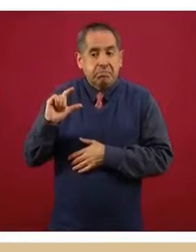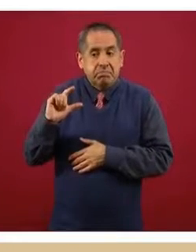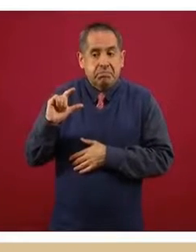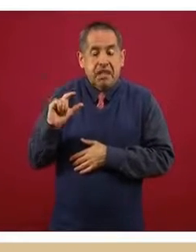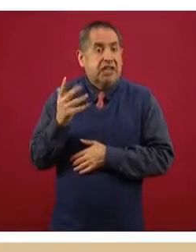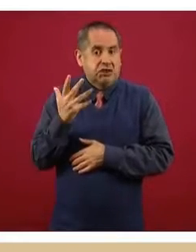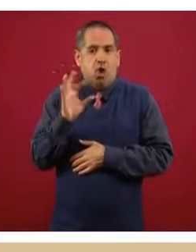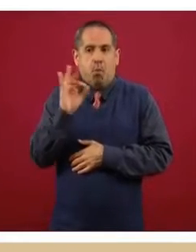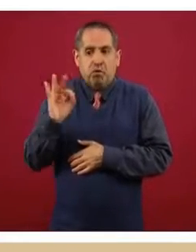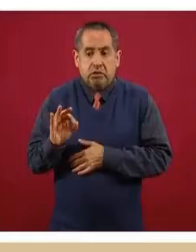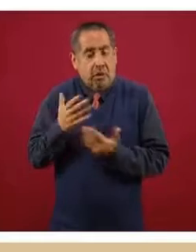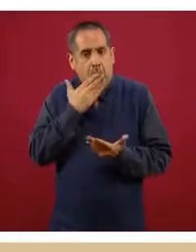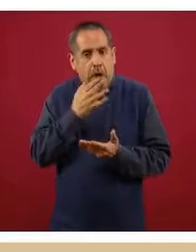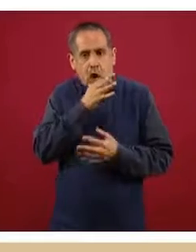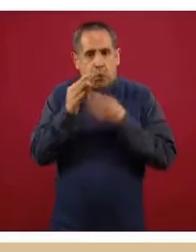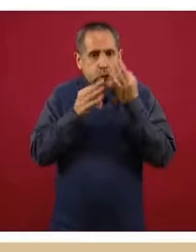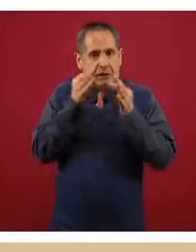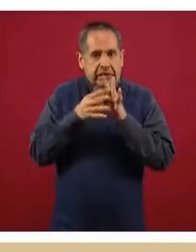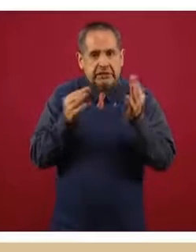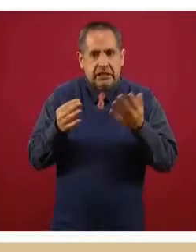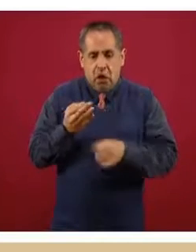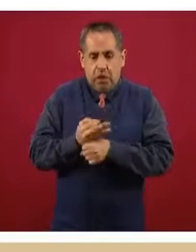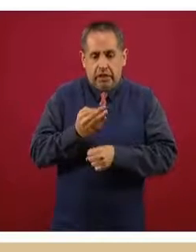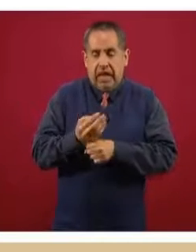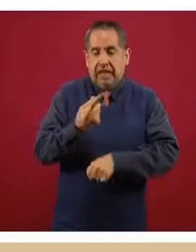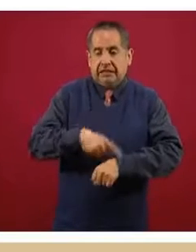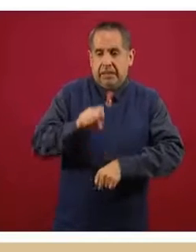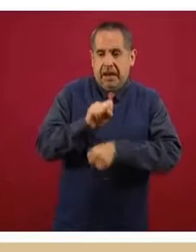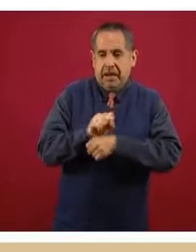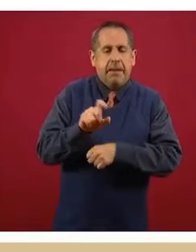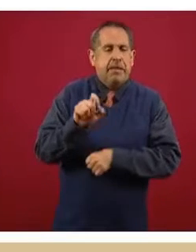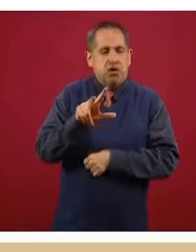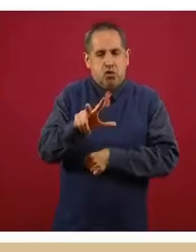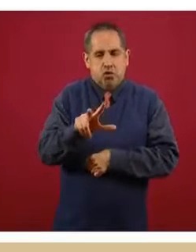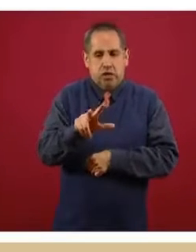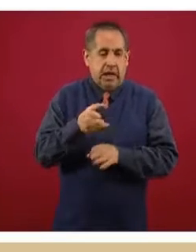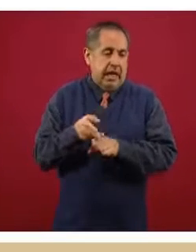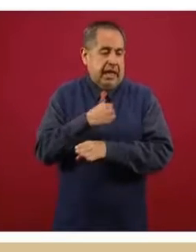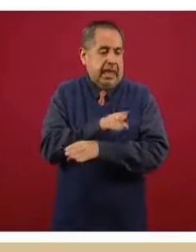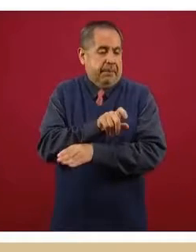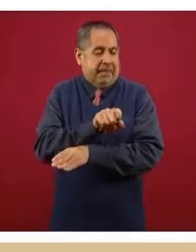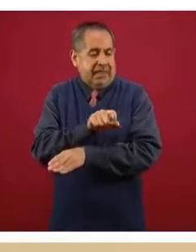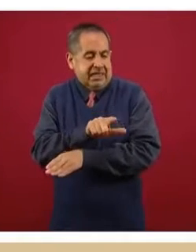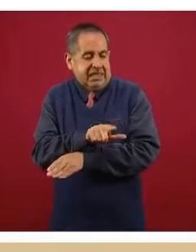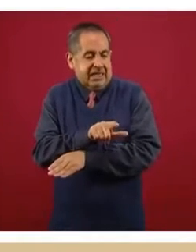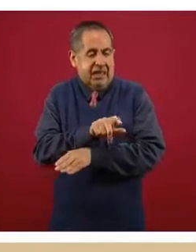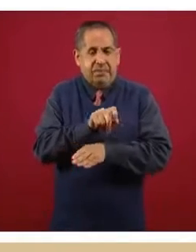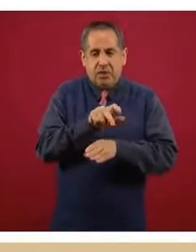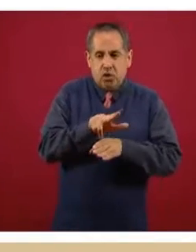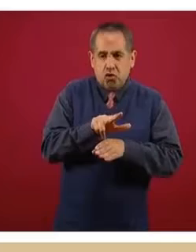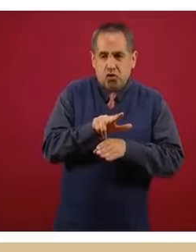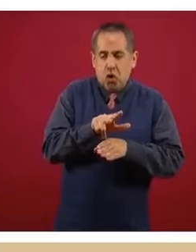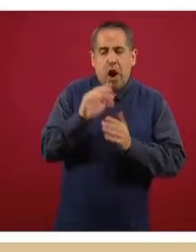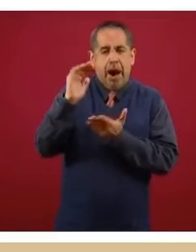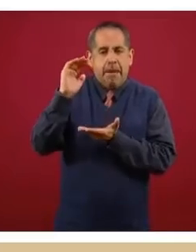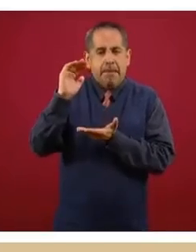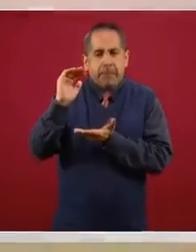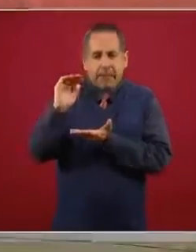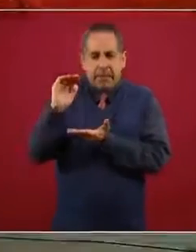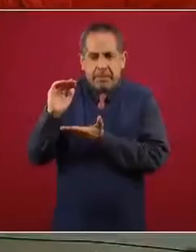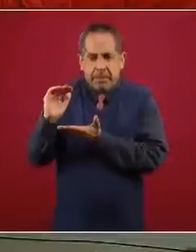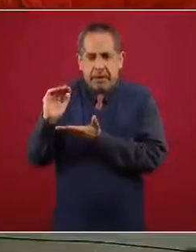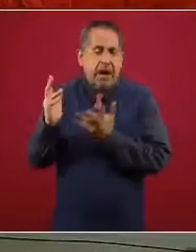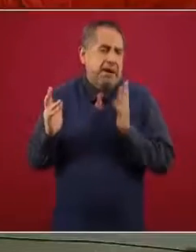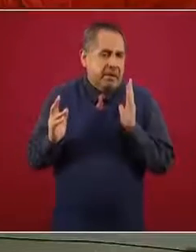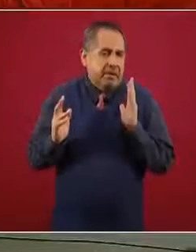buenas noticias, sobre todo porque estamos en la semana 28, la semana 27 y 28 ha continuado con un descenso, pero